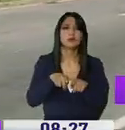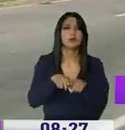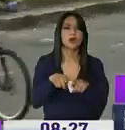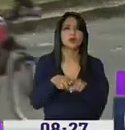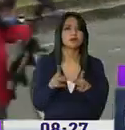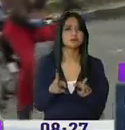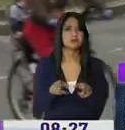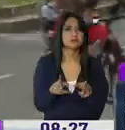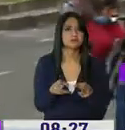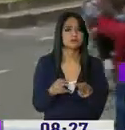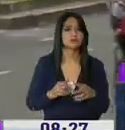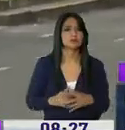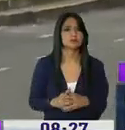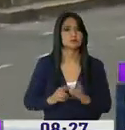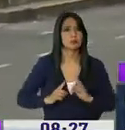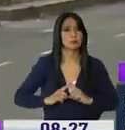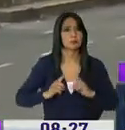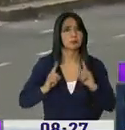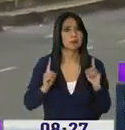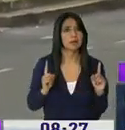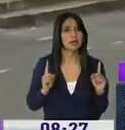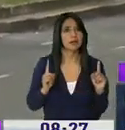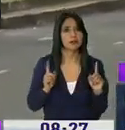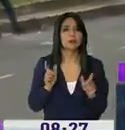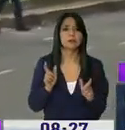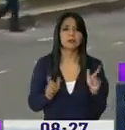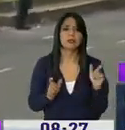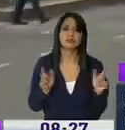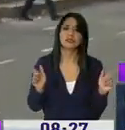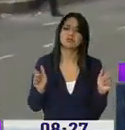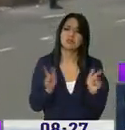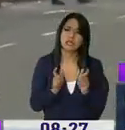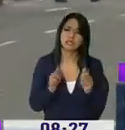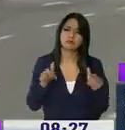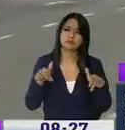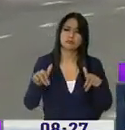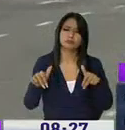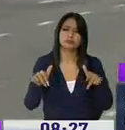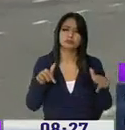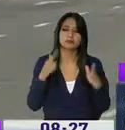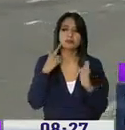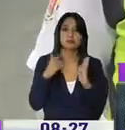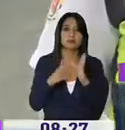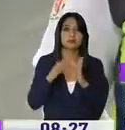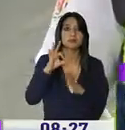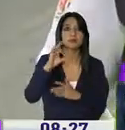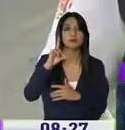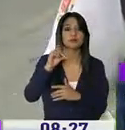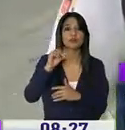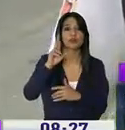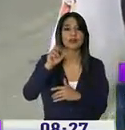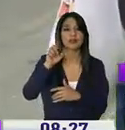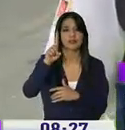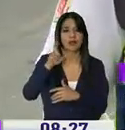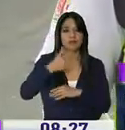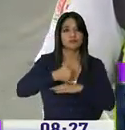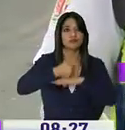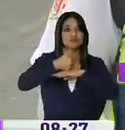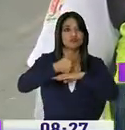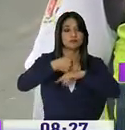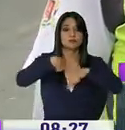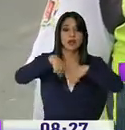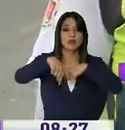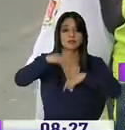mismo. La diferencia que no había tantas personas en las calles. En el sector de la Florida, el agente metropolitano de